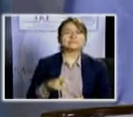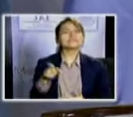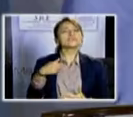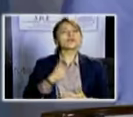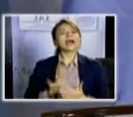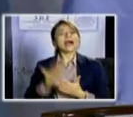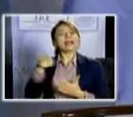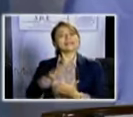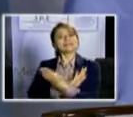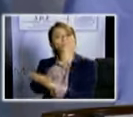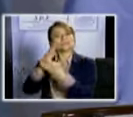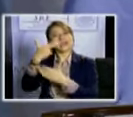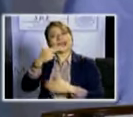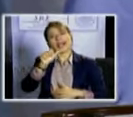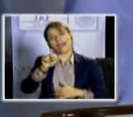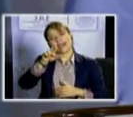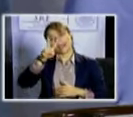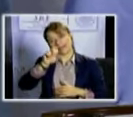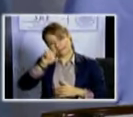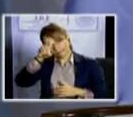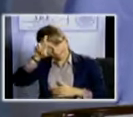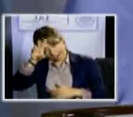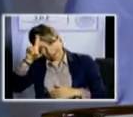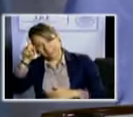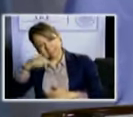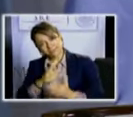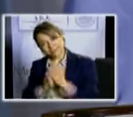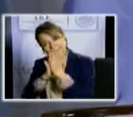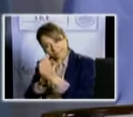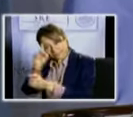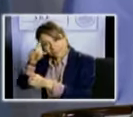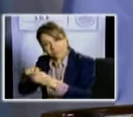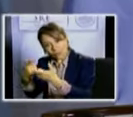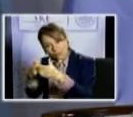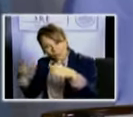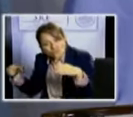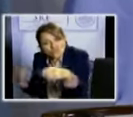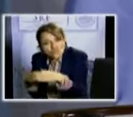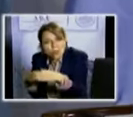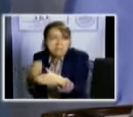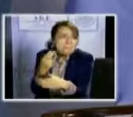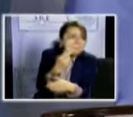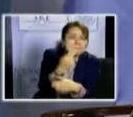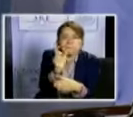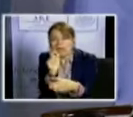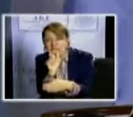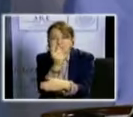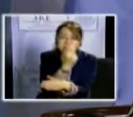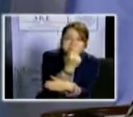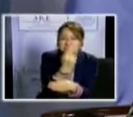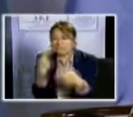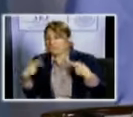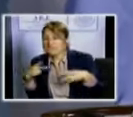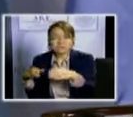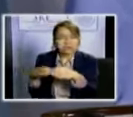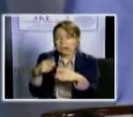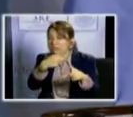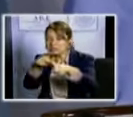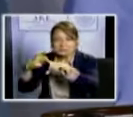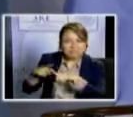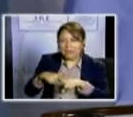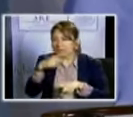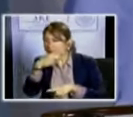pequeño en Harvard, donde éramos como 20 o 25 personas interdisciplinarias que hemos estado trabajando